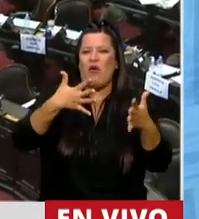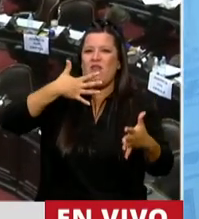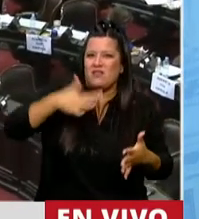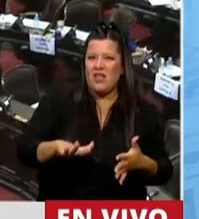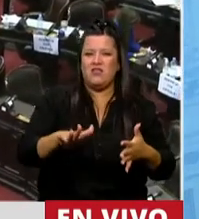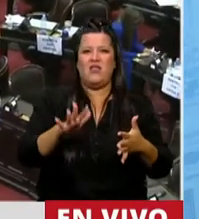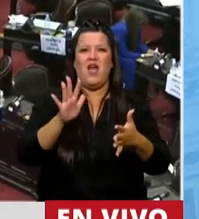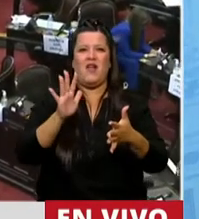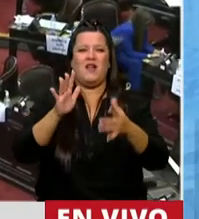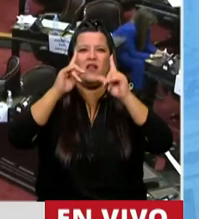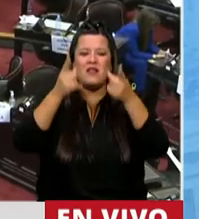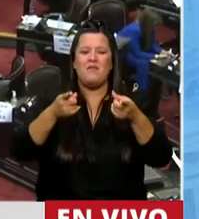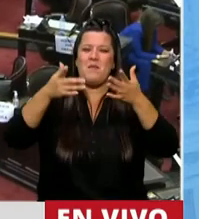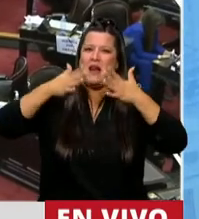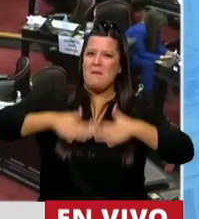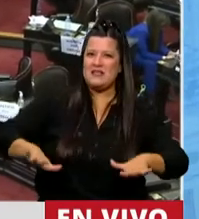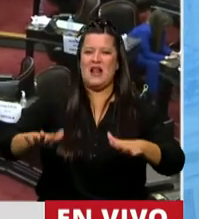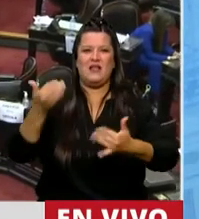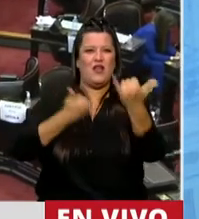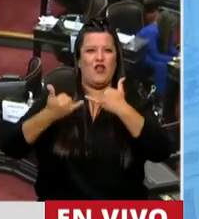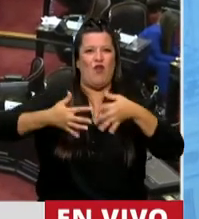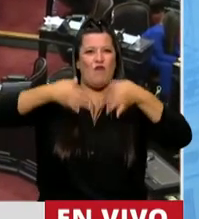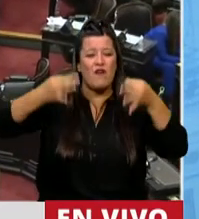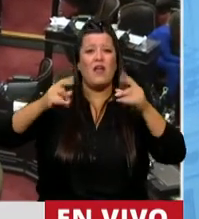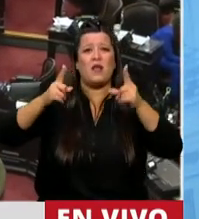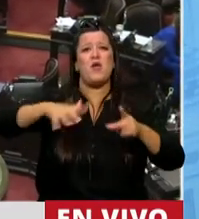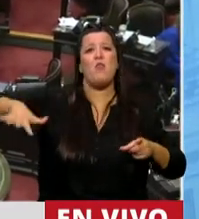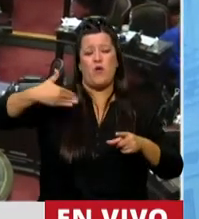más de resignación y tranquilidad, sino también todo el